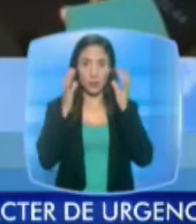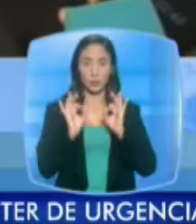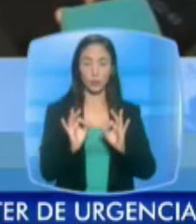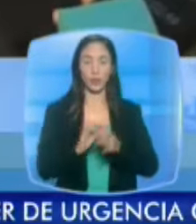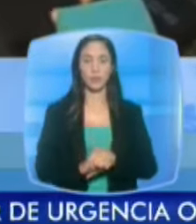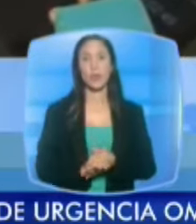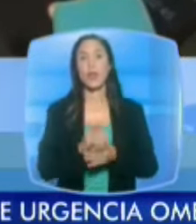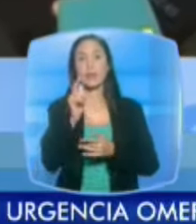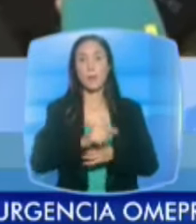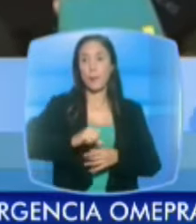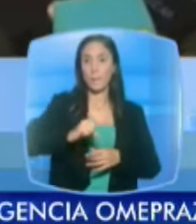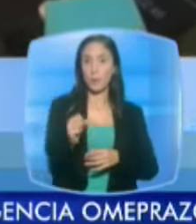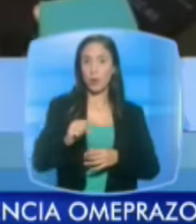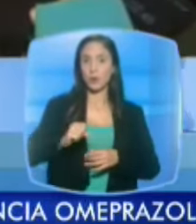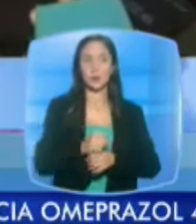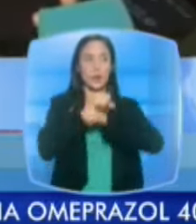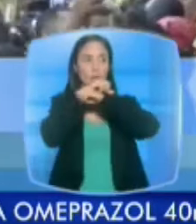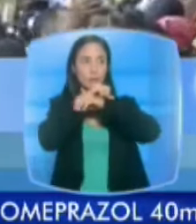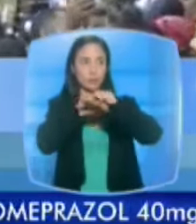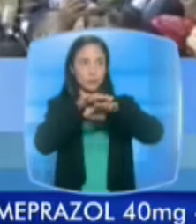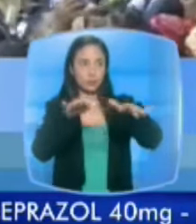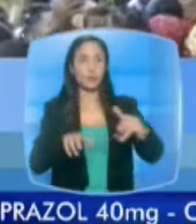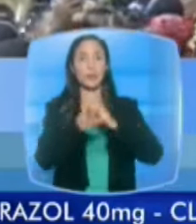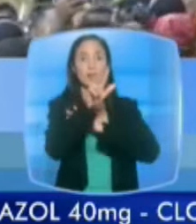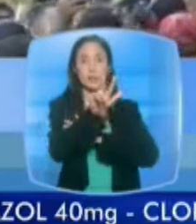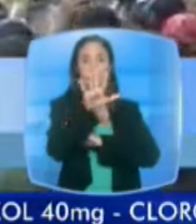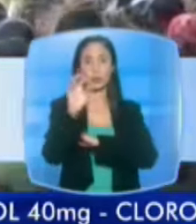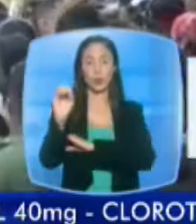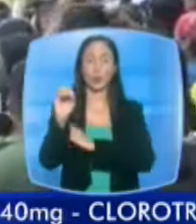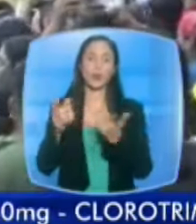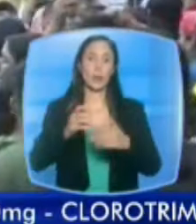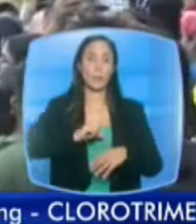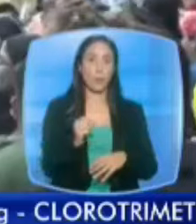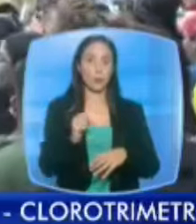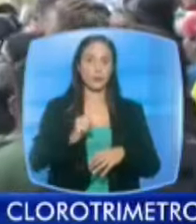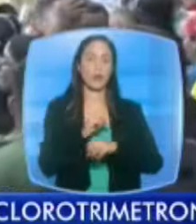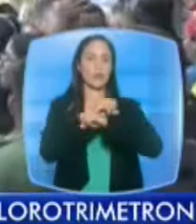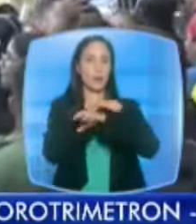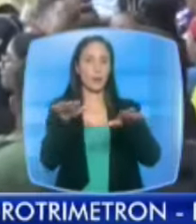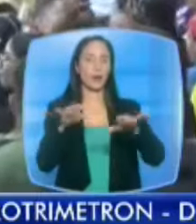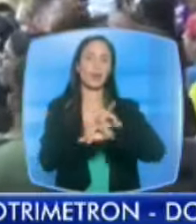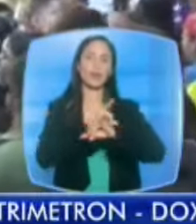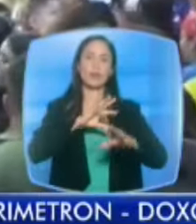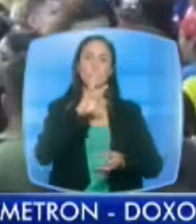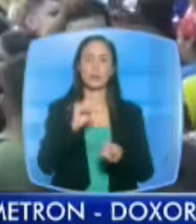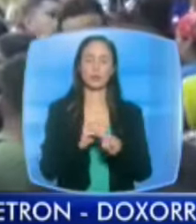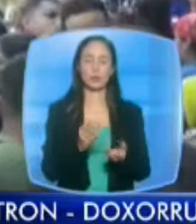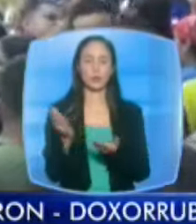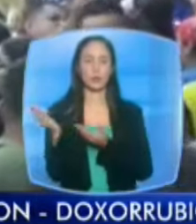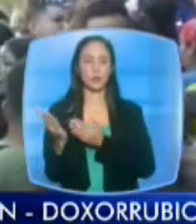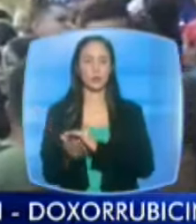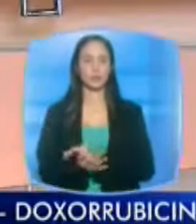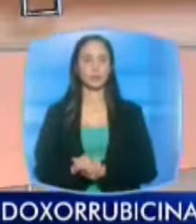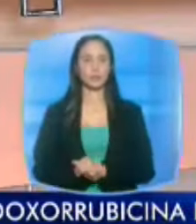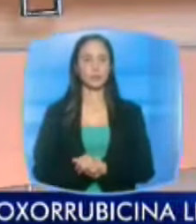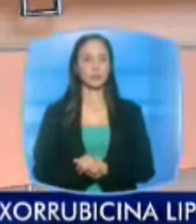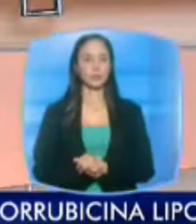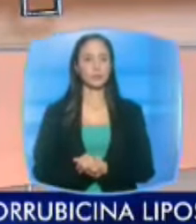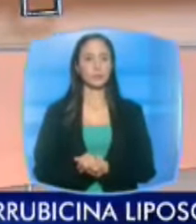350 efectivos, garantizando el agua, alojamiento. Desde el estado Bolívar, Andrea Calma,